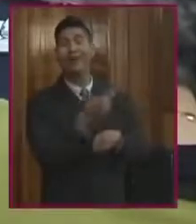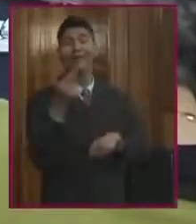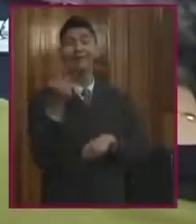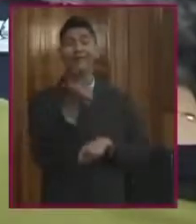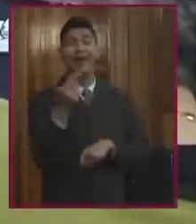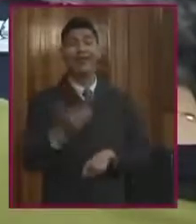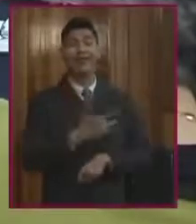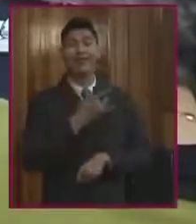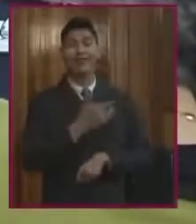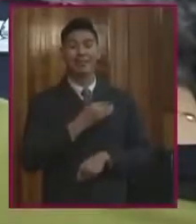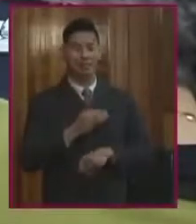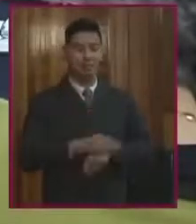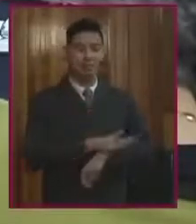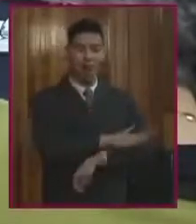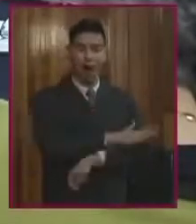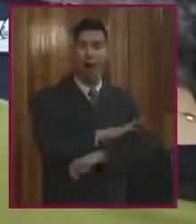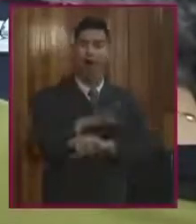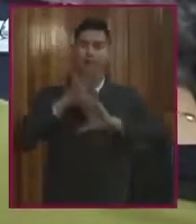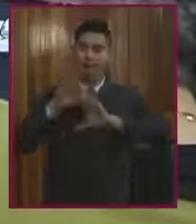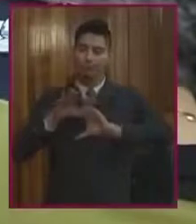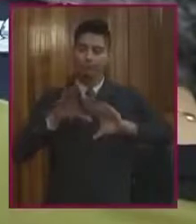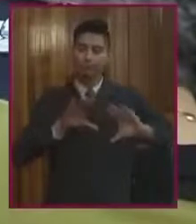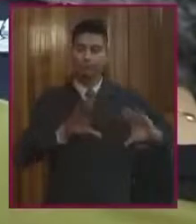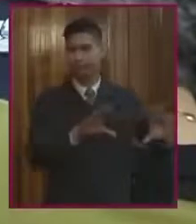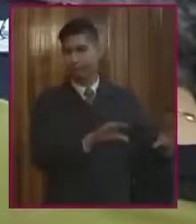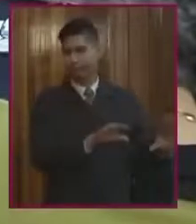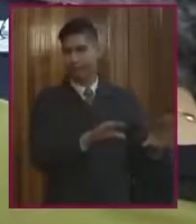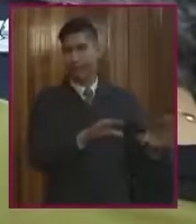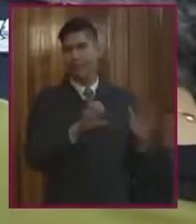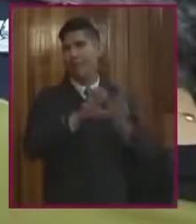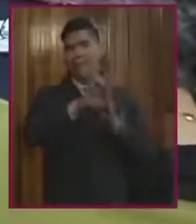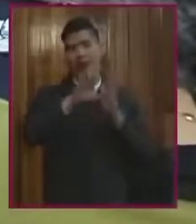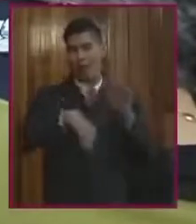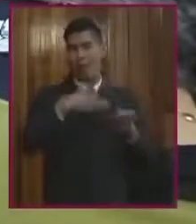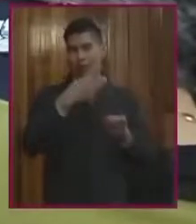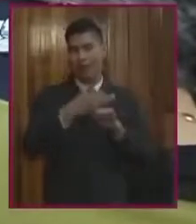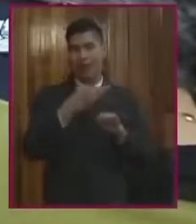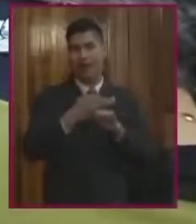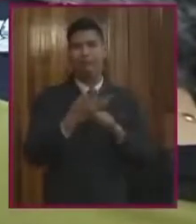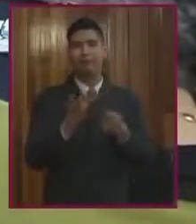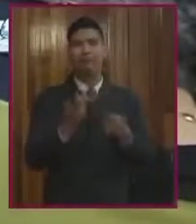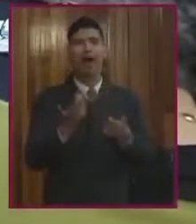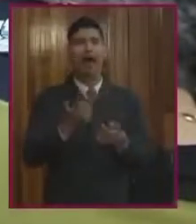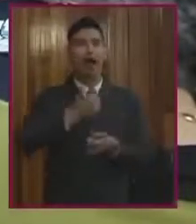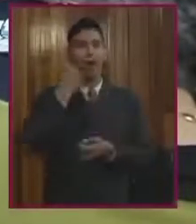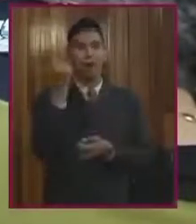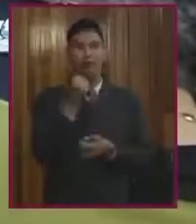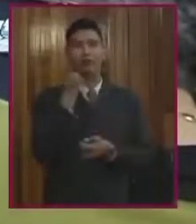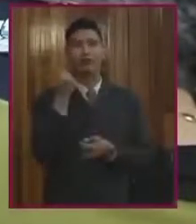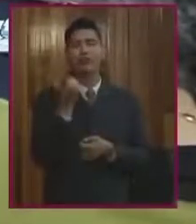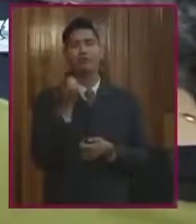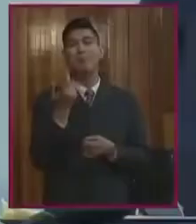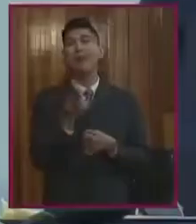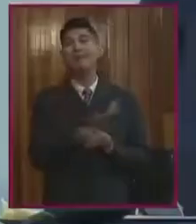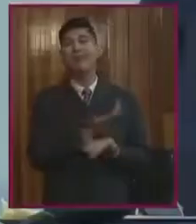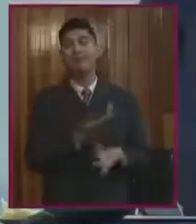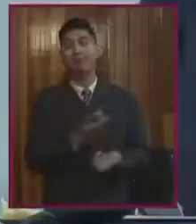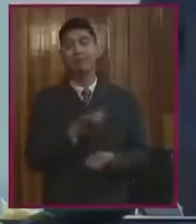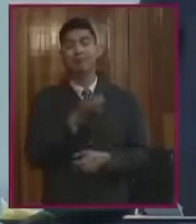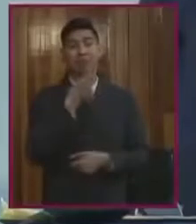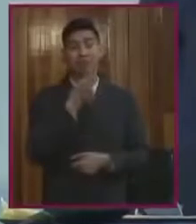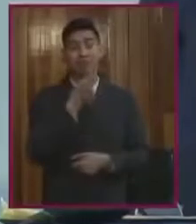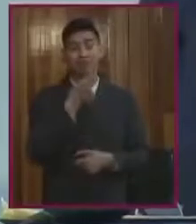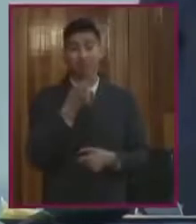quedaron nuestros alumnos después de esto? Llámese niños, adolescentes o hasta los de licenciatura, están atravesando momentos